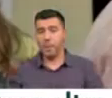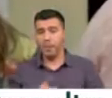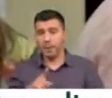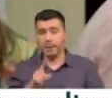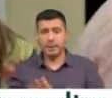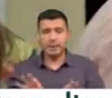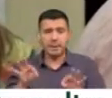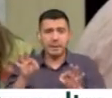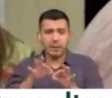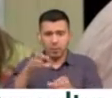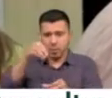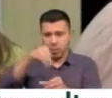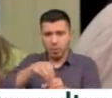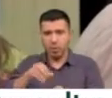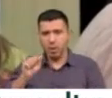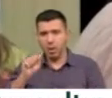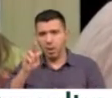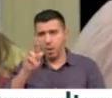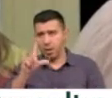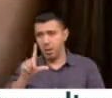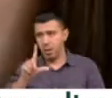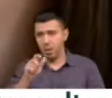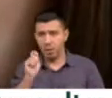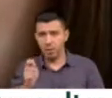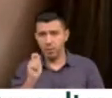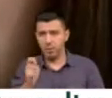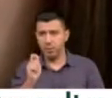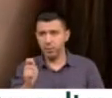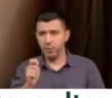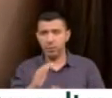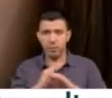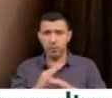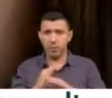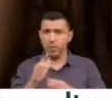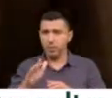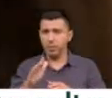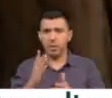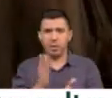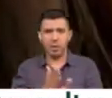sistema de riesgo laboral y combatir la alta tasa de accidentalidad y enfermedades laborales.